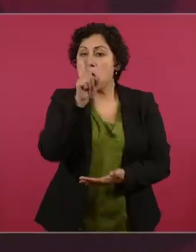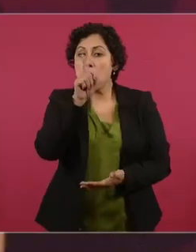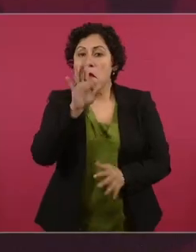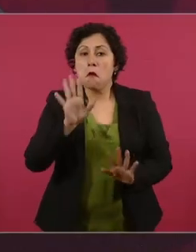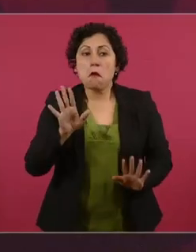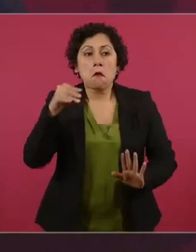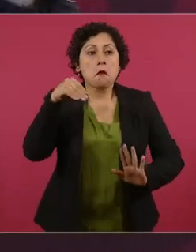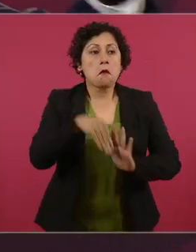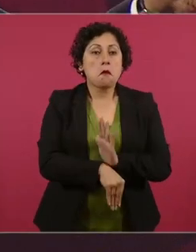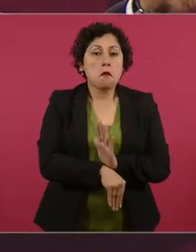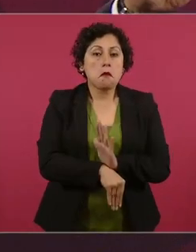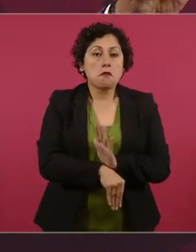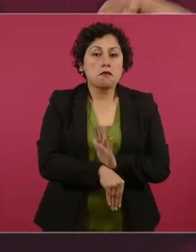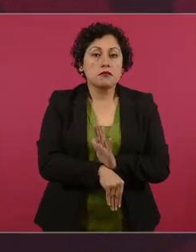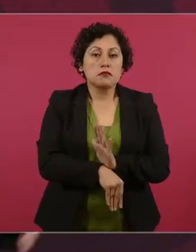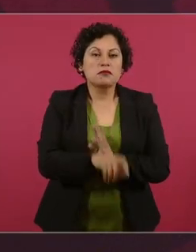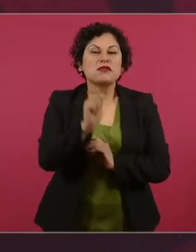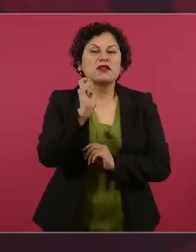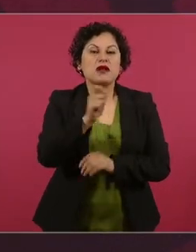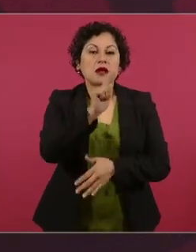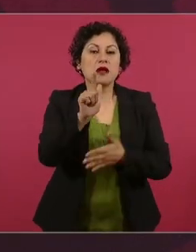Y como no había utilidad,